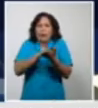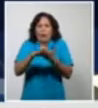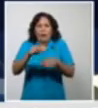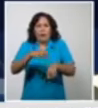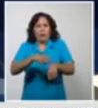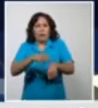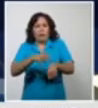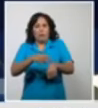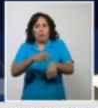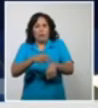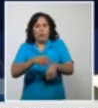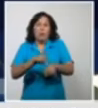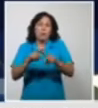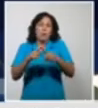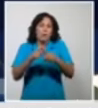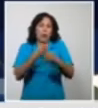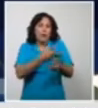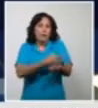del diagnóstico.